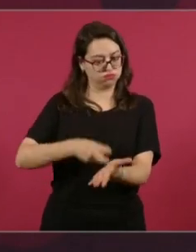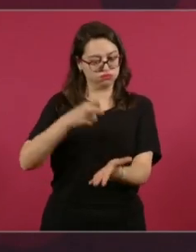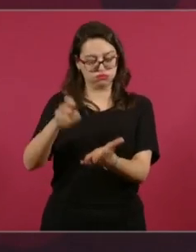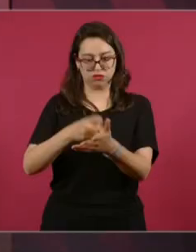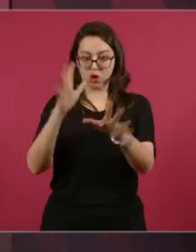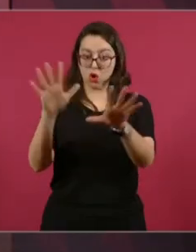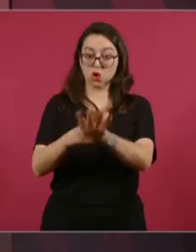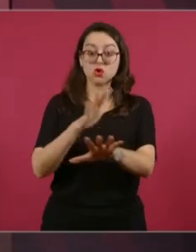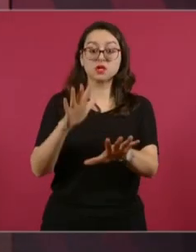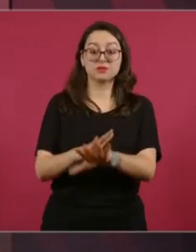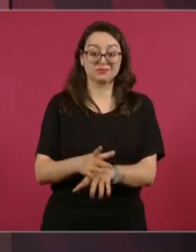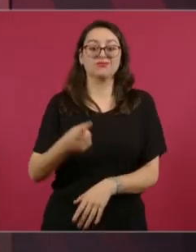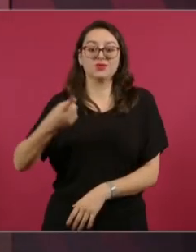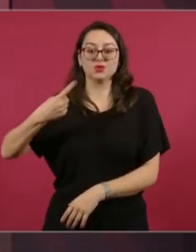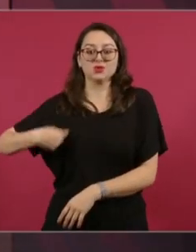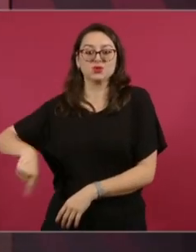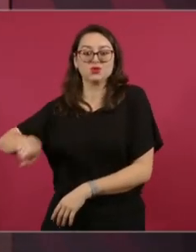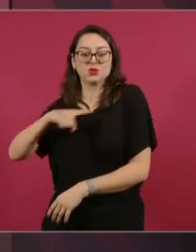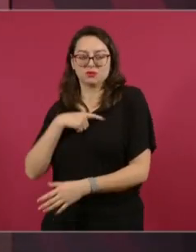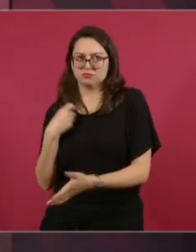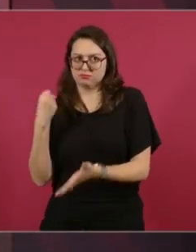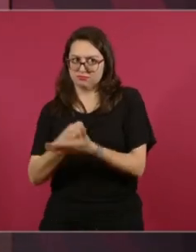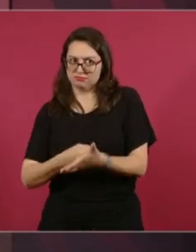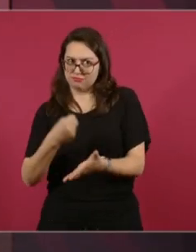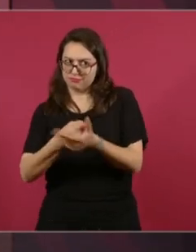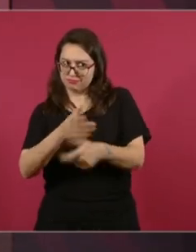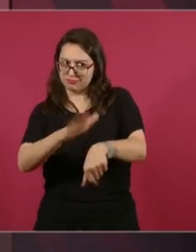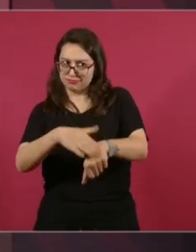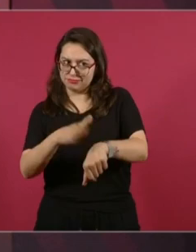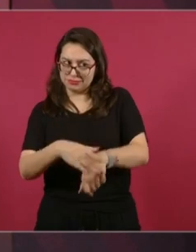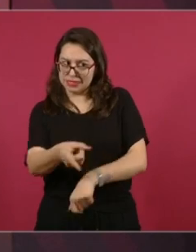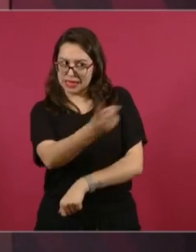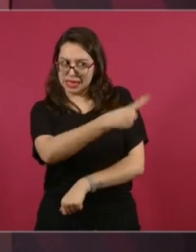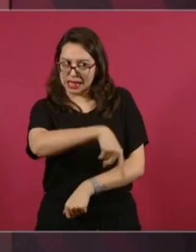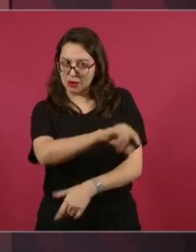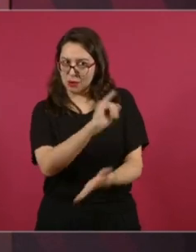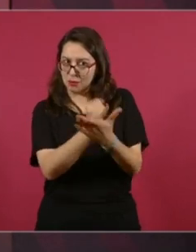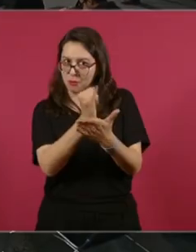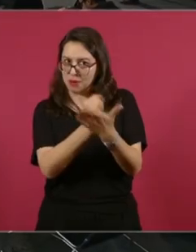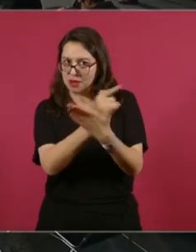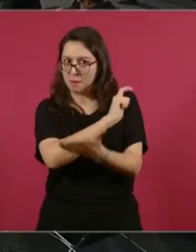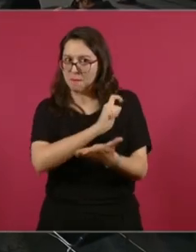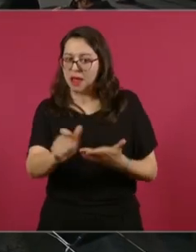denunciando y denunciando y denunciando estos abusos.